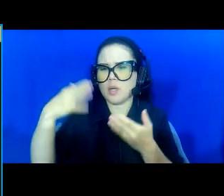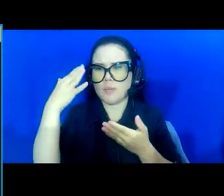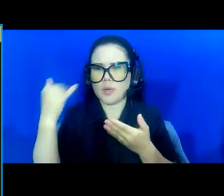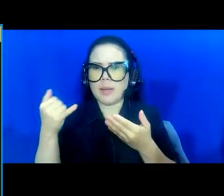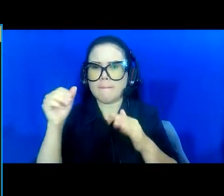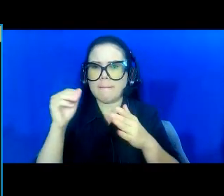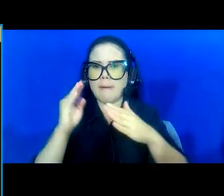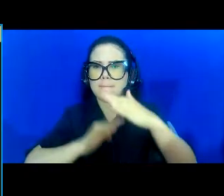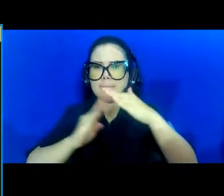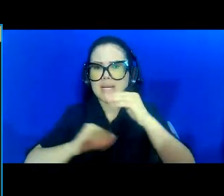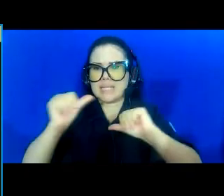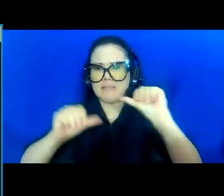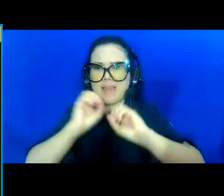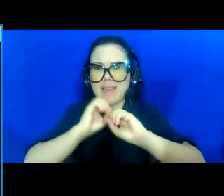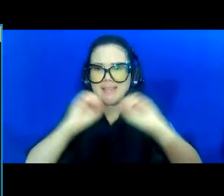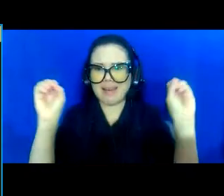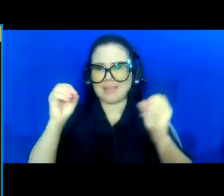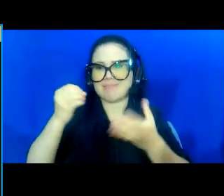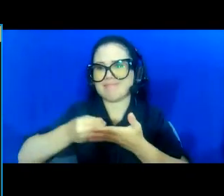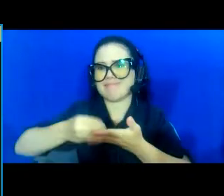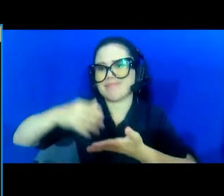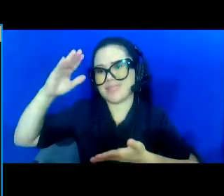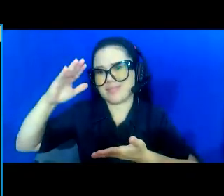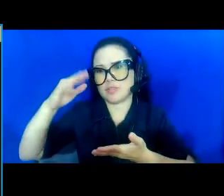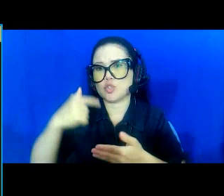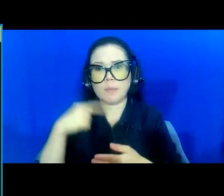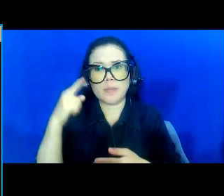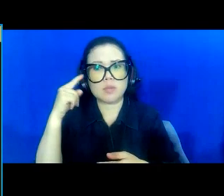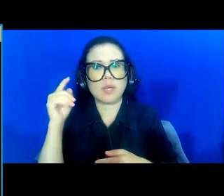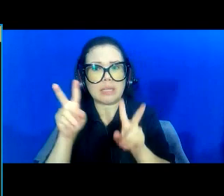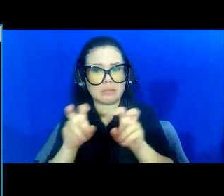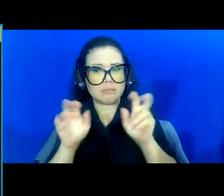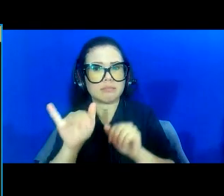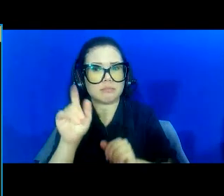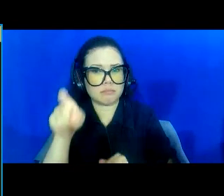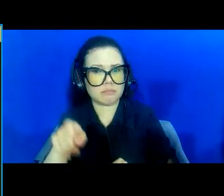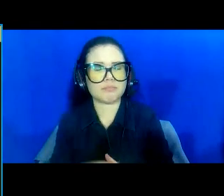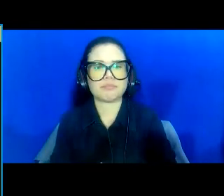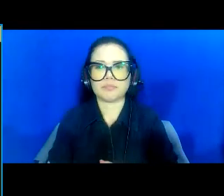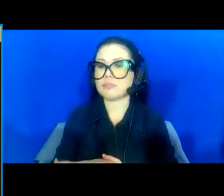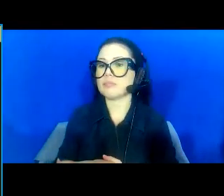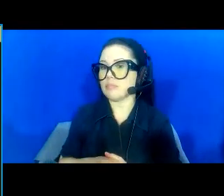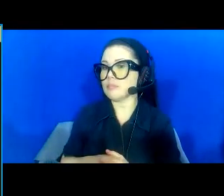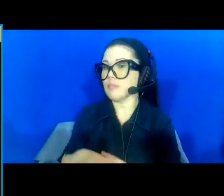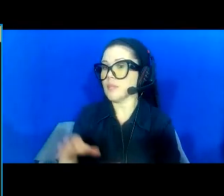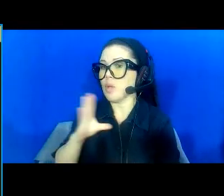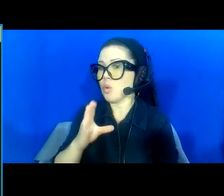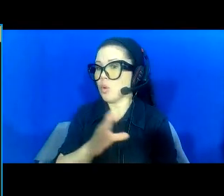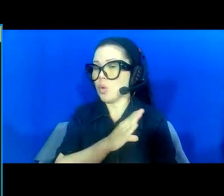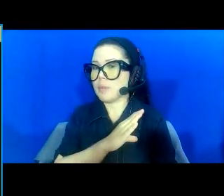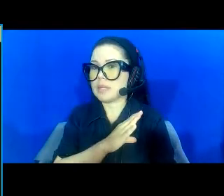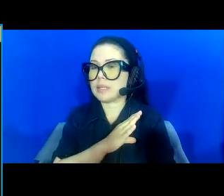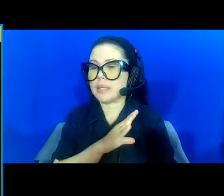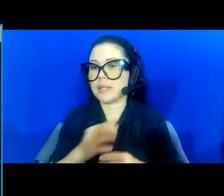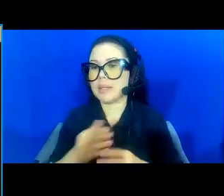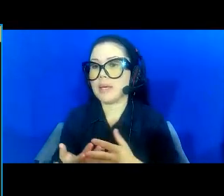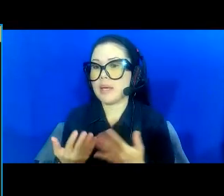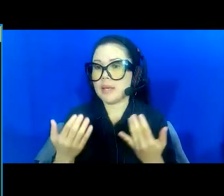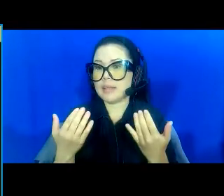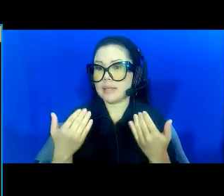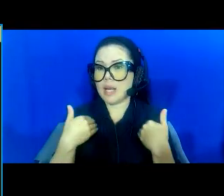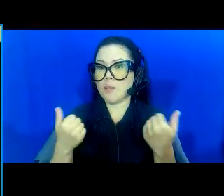también en consideración. Perfecto, ¿verdad? Y aquí también lo importante es que el comité, según la ejecutiva, tiene el apoyo